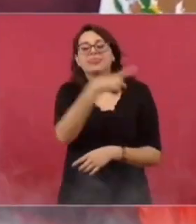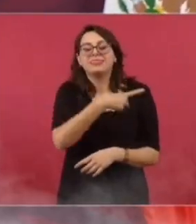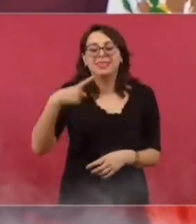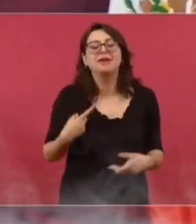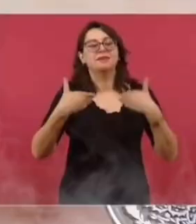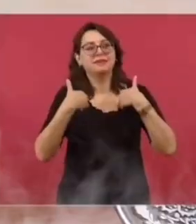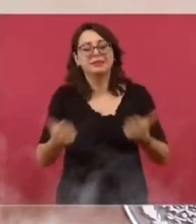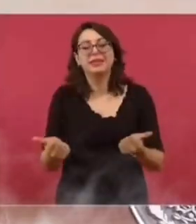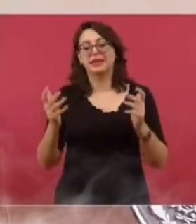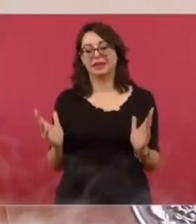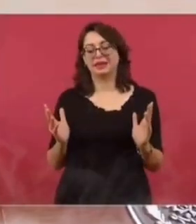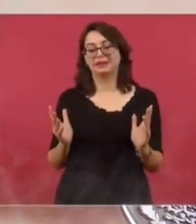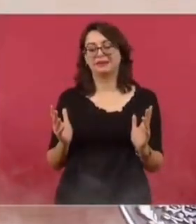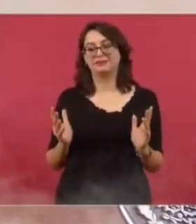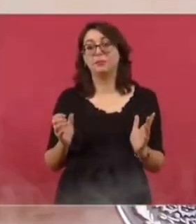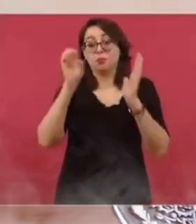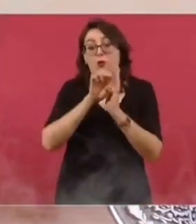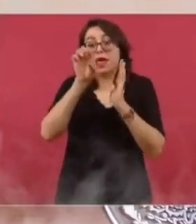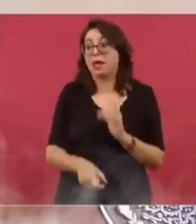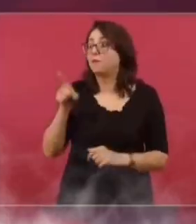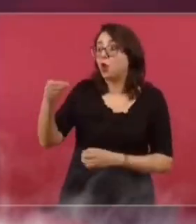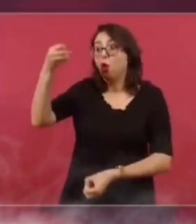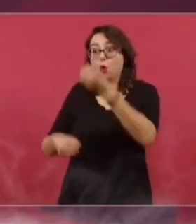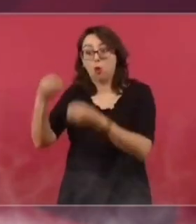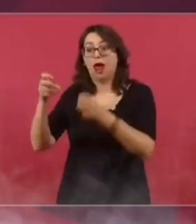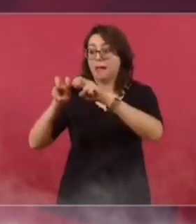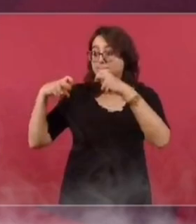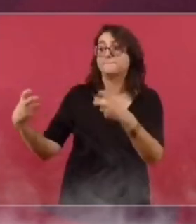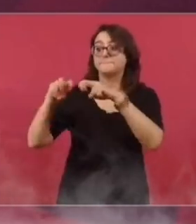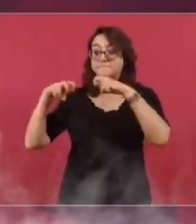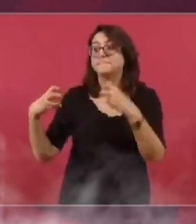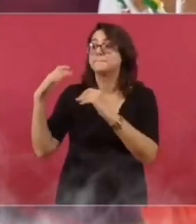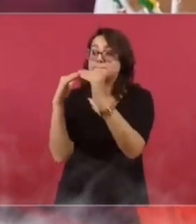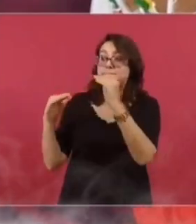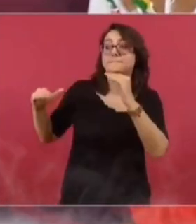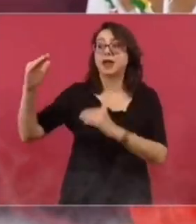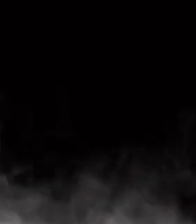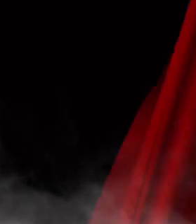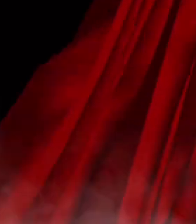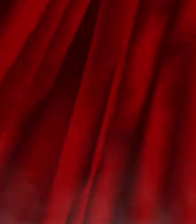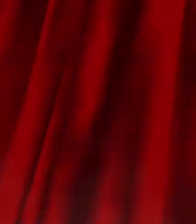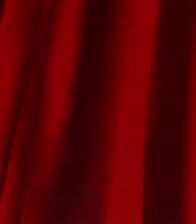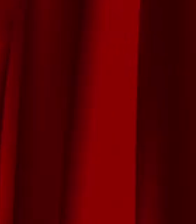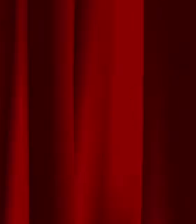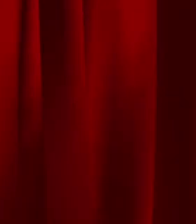el que elija a jueces, a magistrados y a ministros, como era en la época de la República restaurada.